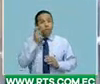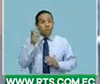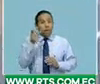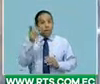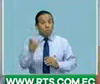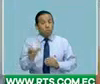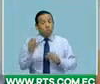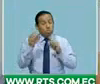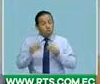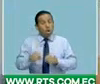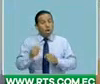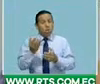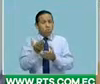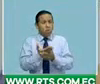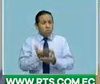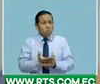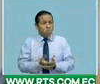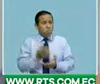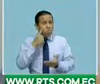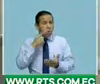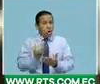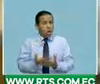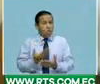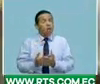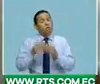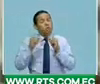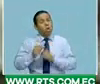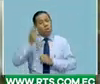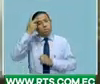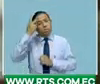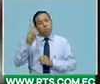convicción sobre la muerte de la criatura.